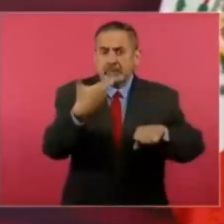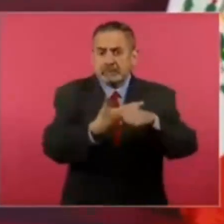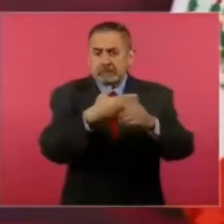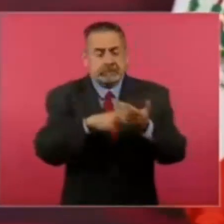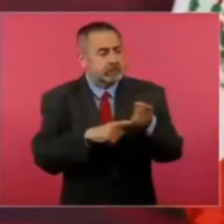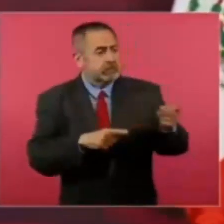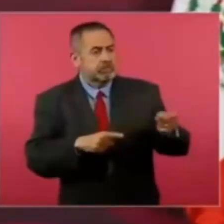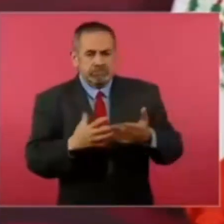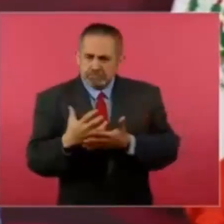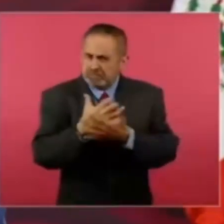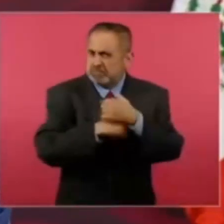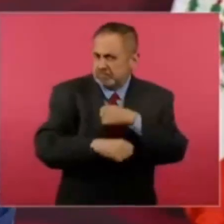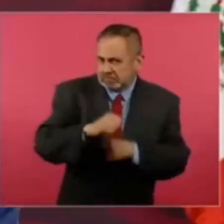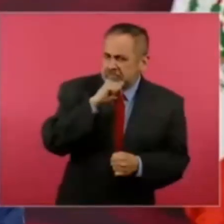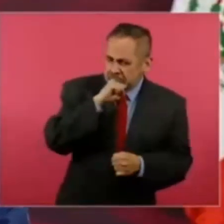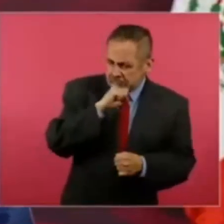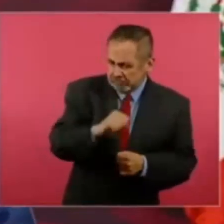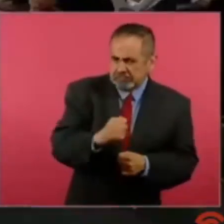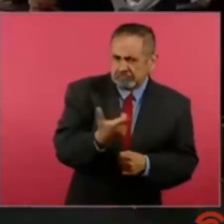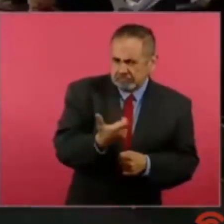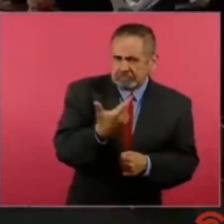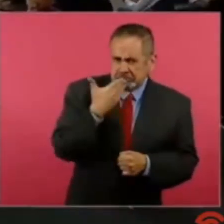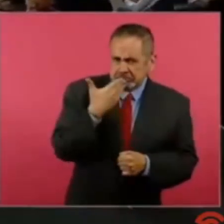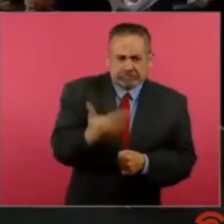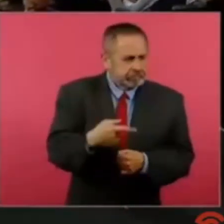y que le ha ido muy bien,